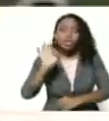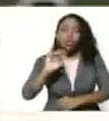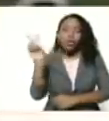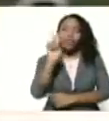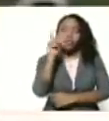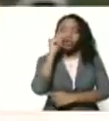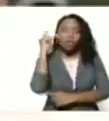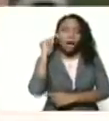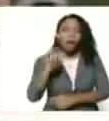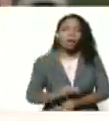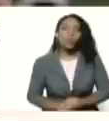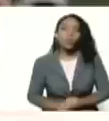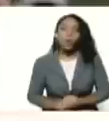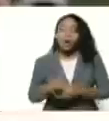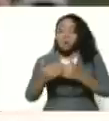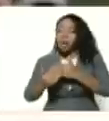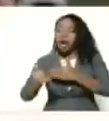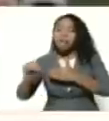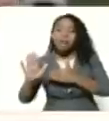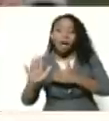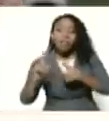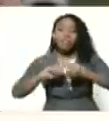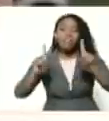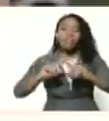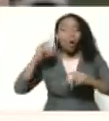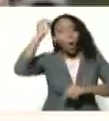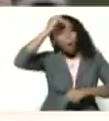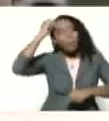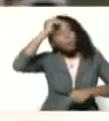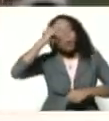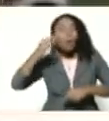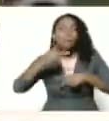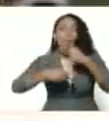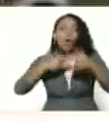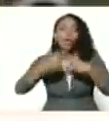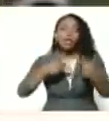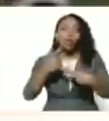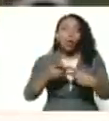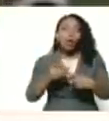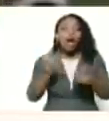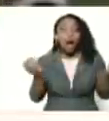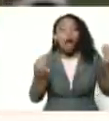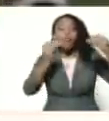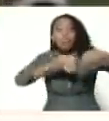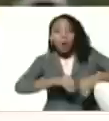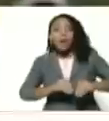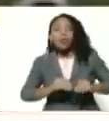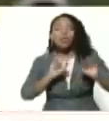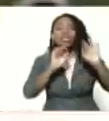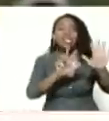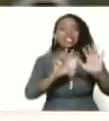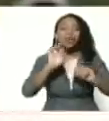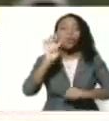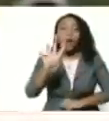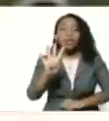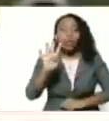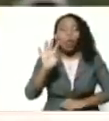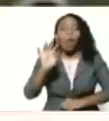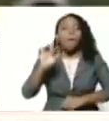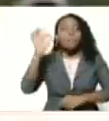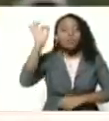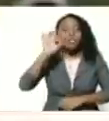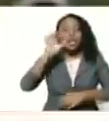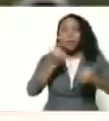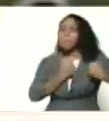y venezolanas, más allá de distintas opiniones políticas, coinciden el 84% en repudiar todas